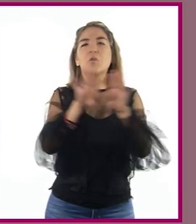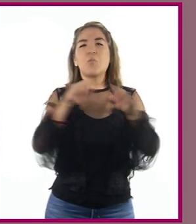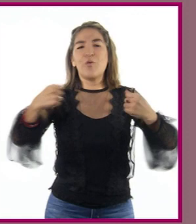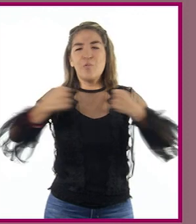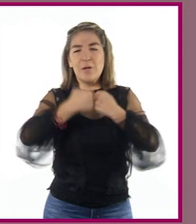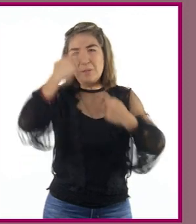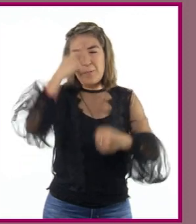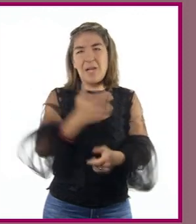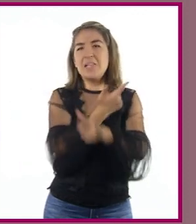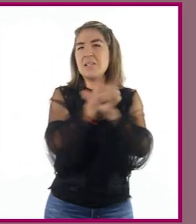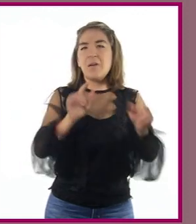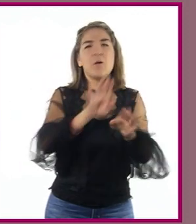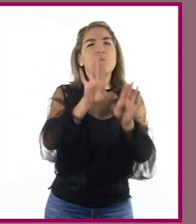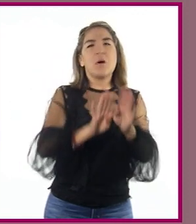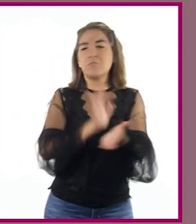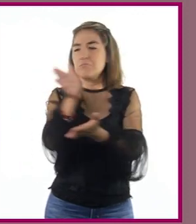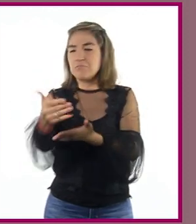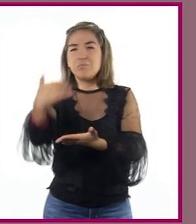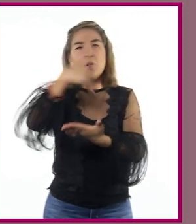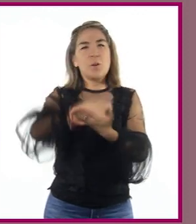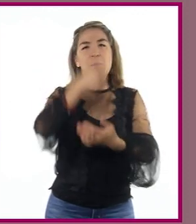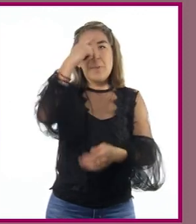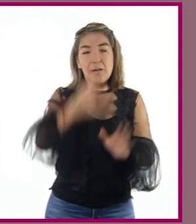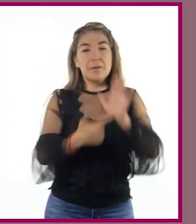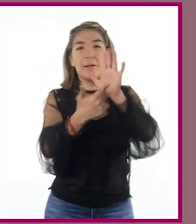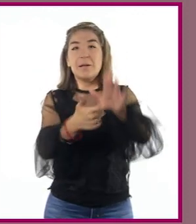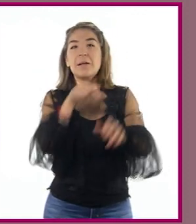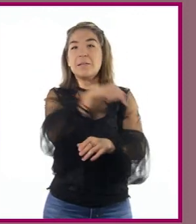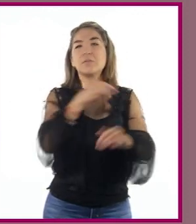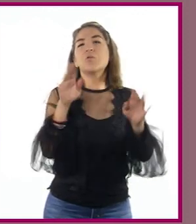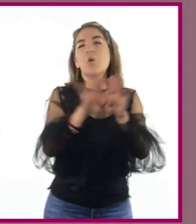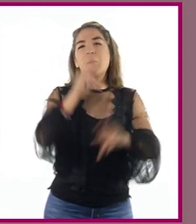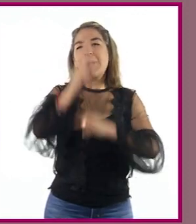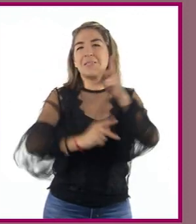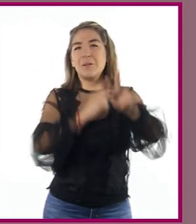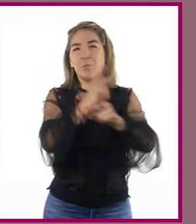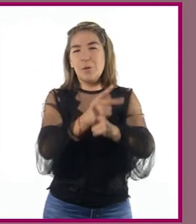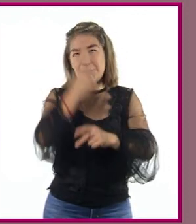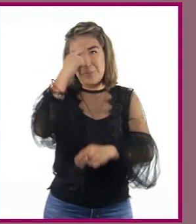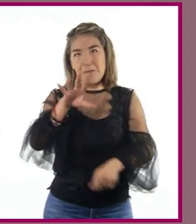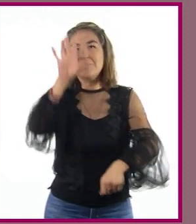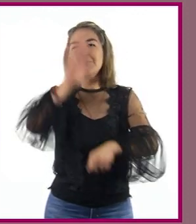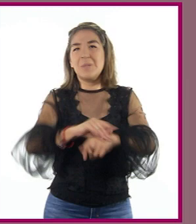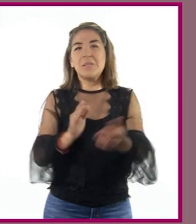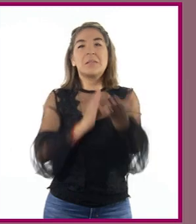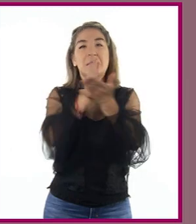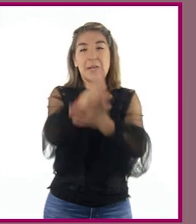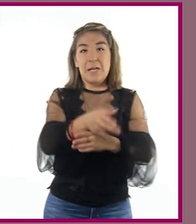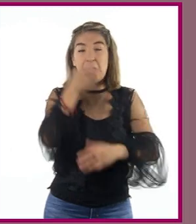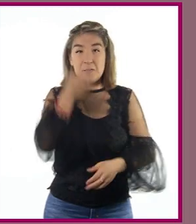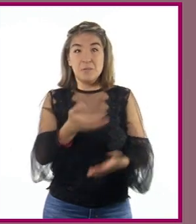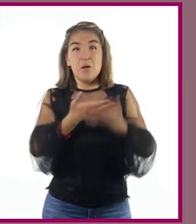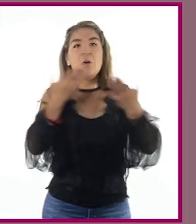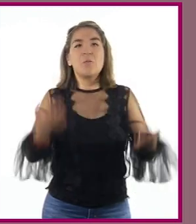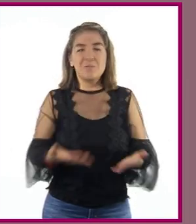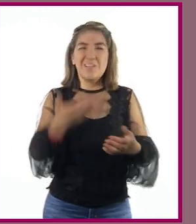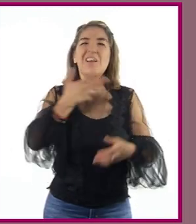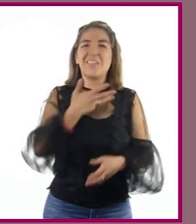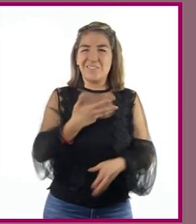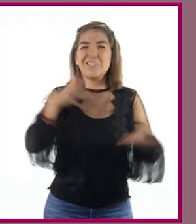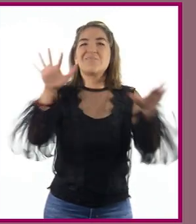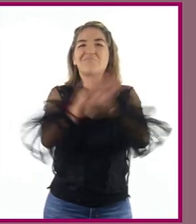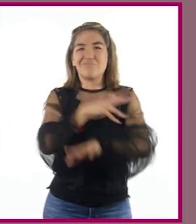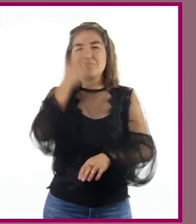circulación, mediante la exhibición de un documento de identidad o pasaporte. Recientemente, ha sufrido presiones